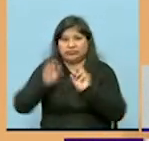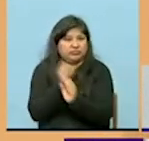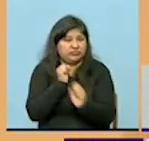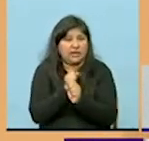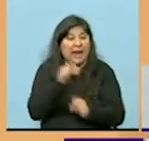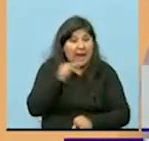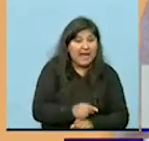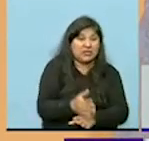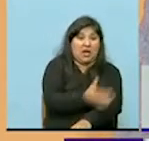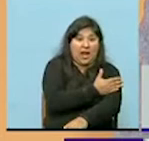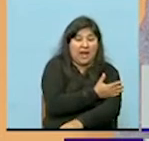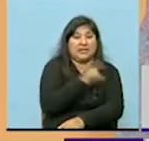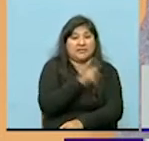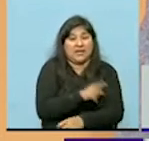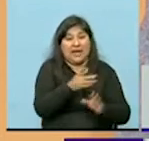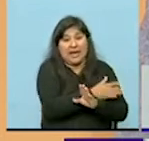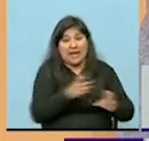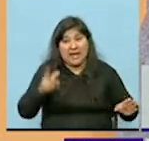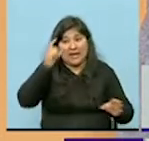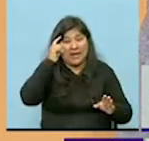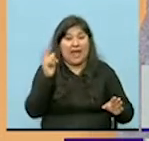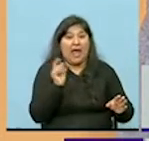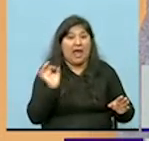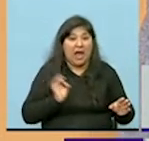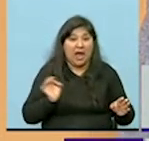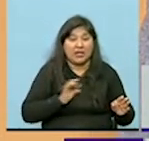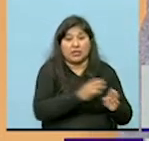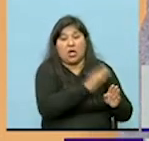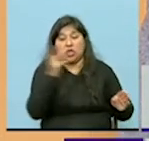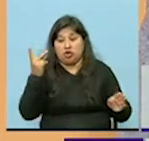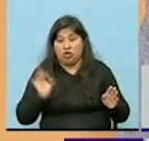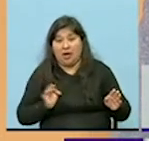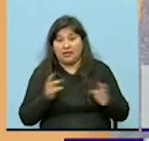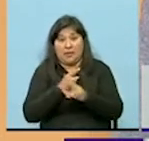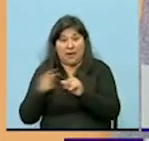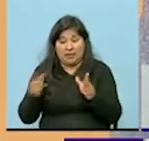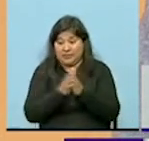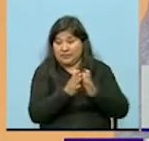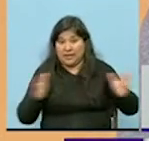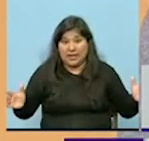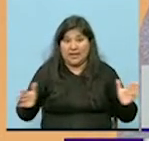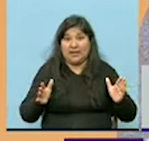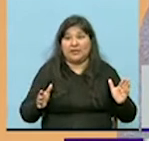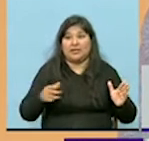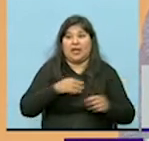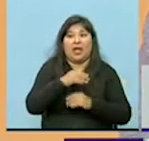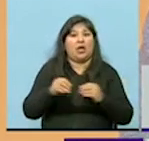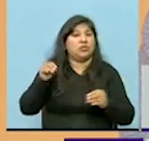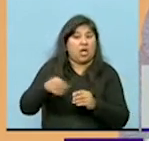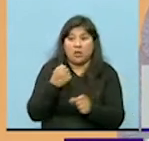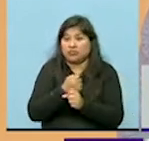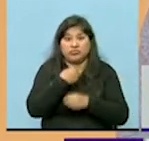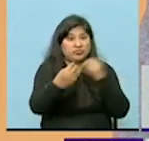esté fernández y estos dos años y medio no tienen lugar para donde trabajar se están amontonando en la familia de sus